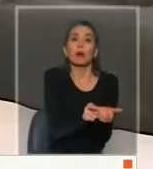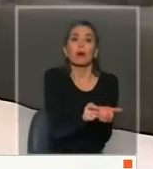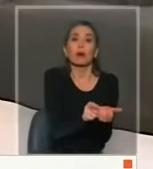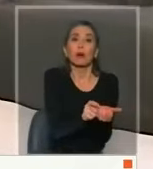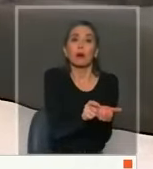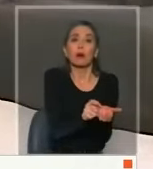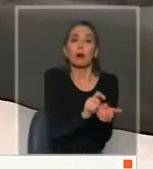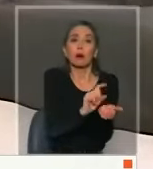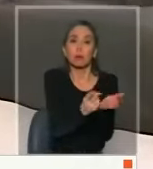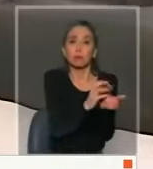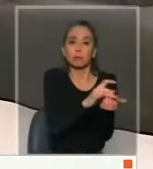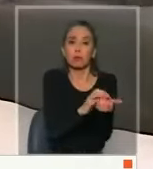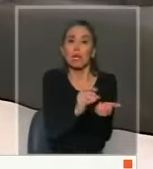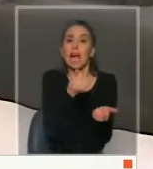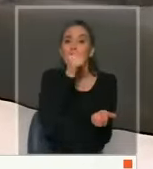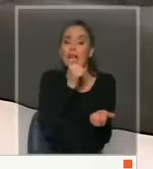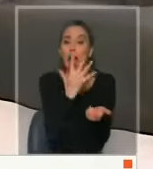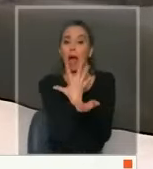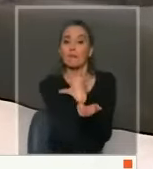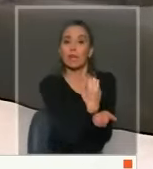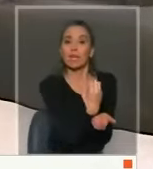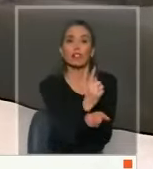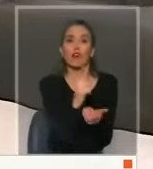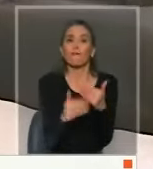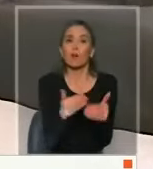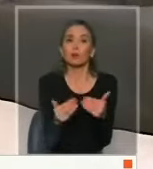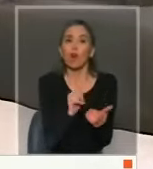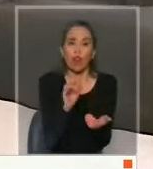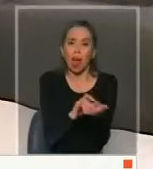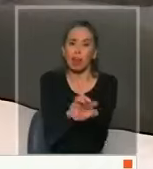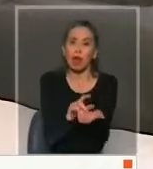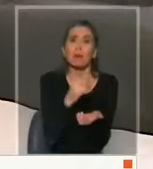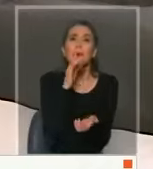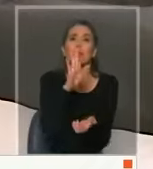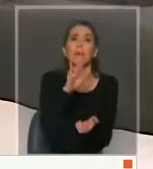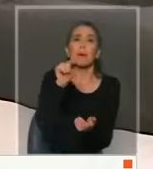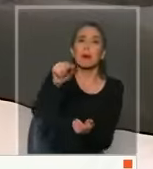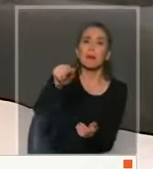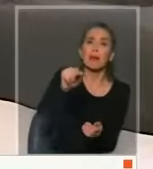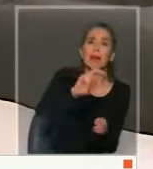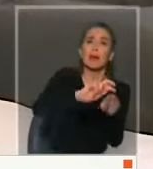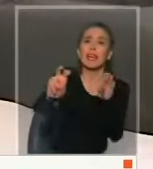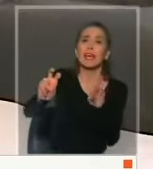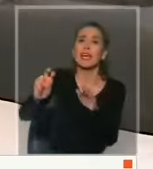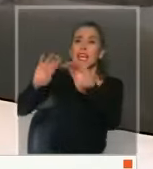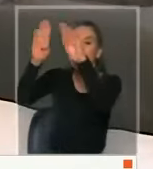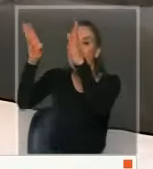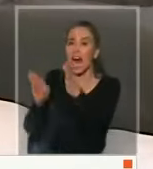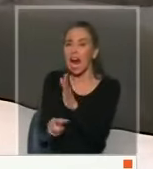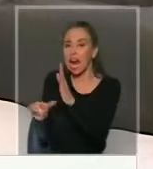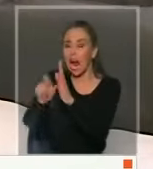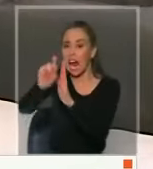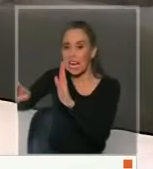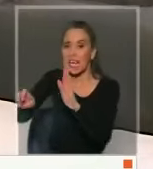claro, y cachó la clave. Y no funcionaba, entonces le digo, para acá, hay un Red Bank. Dale,